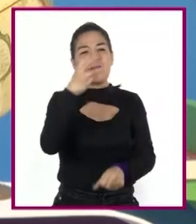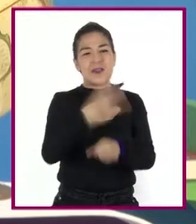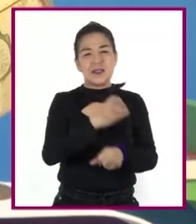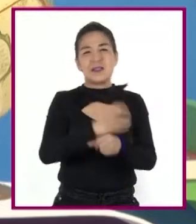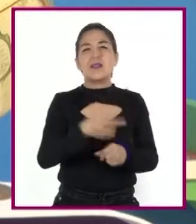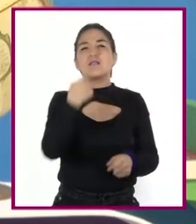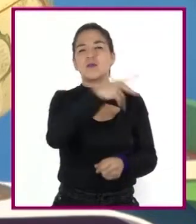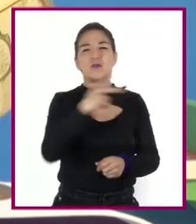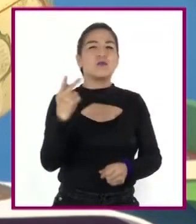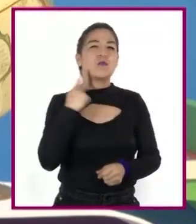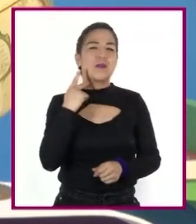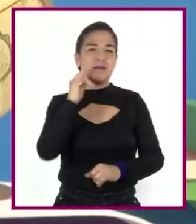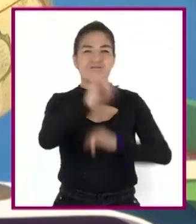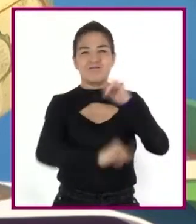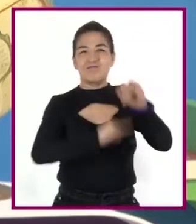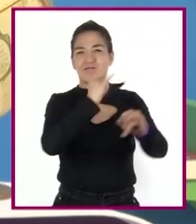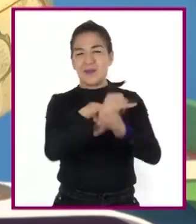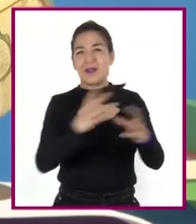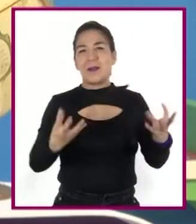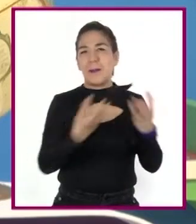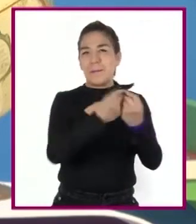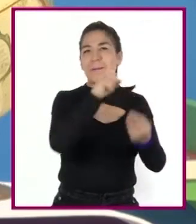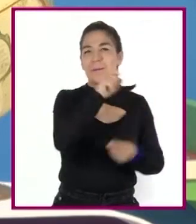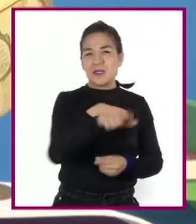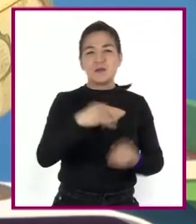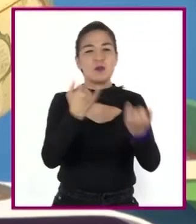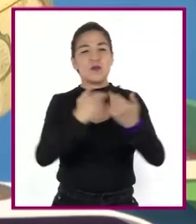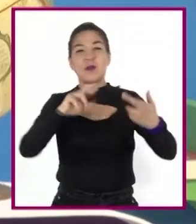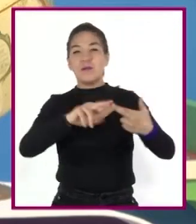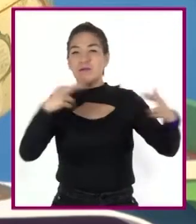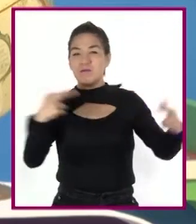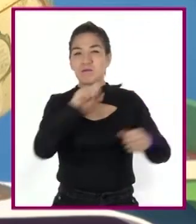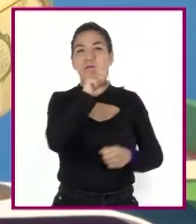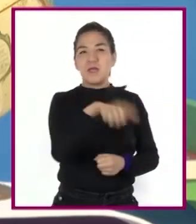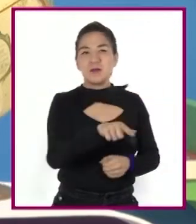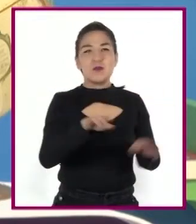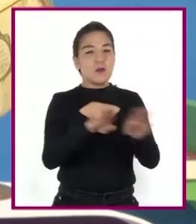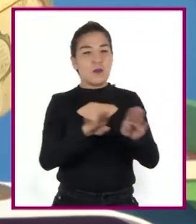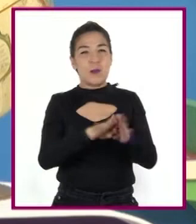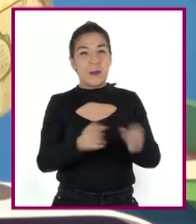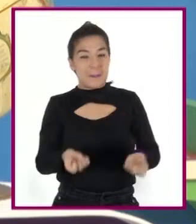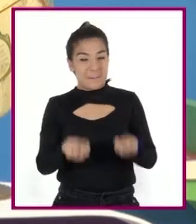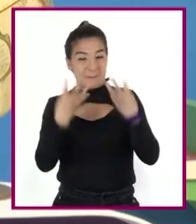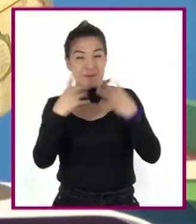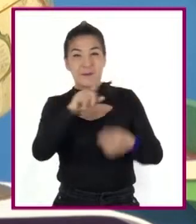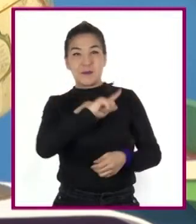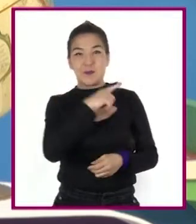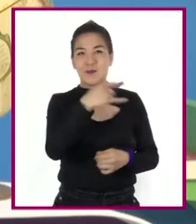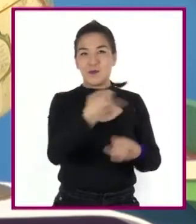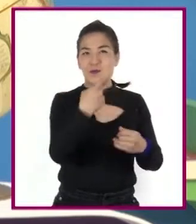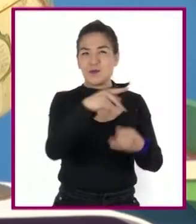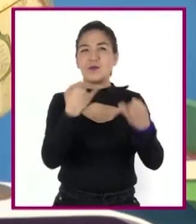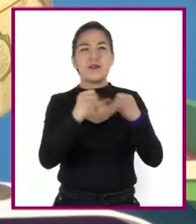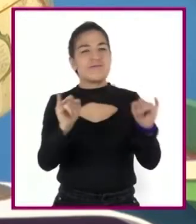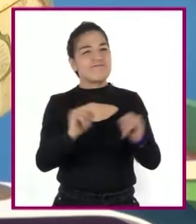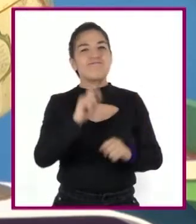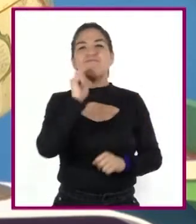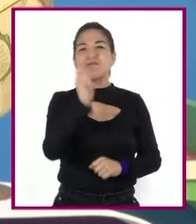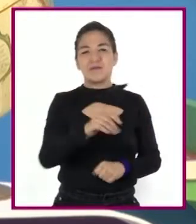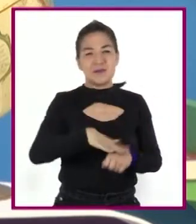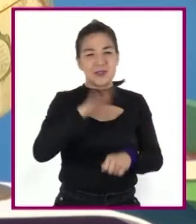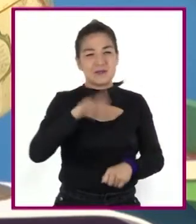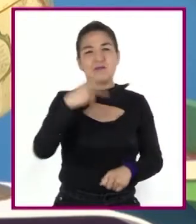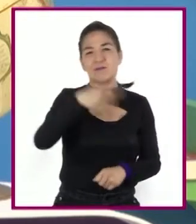la política internacional y las relaciones entre ellas ya no eran autónomas ni en realidad mucho más